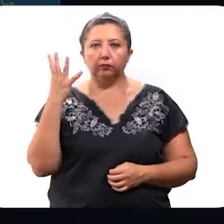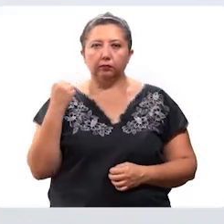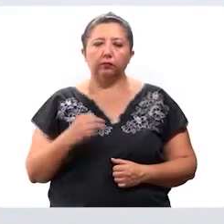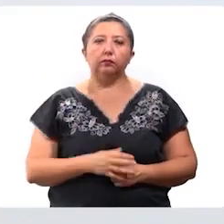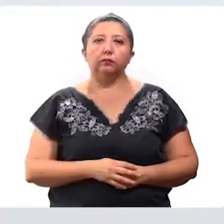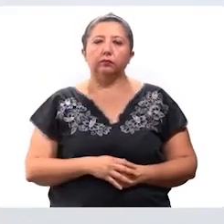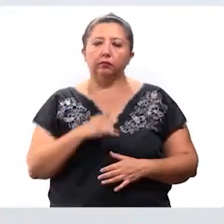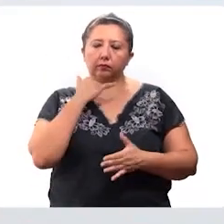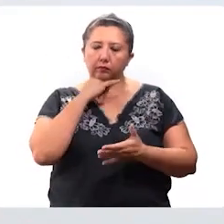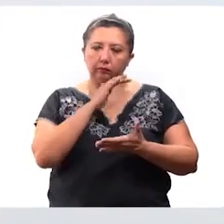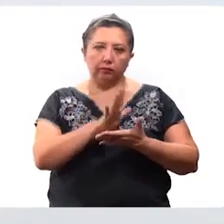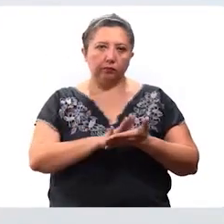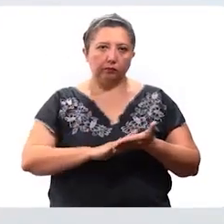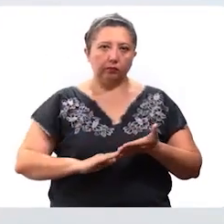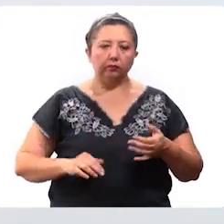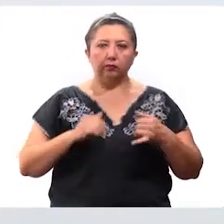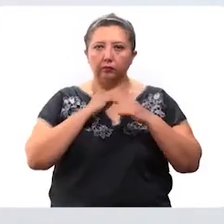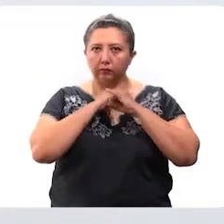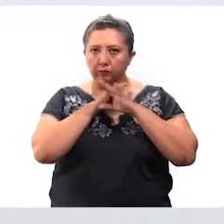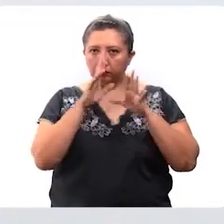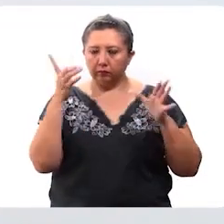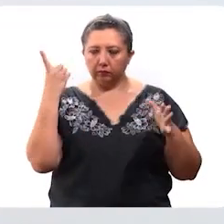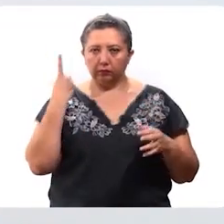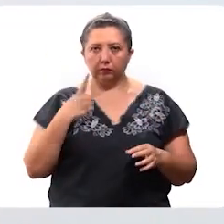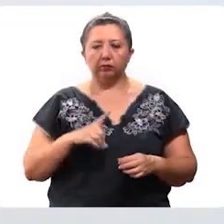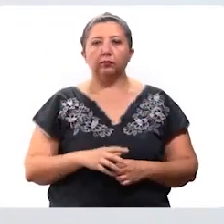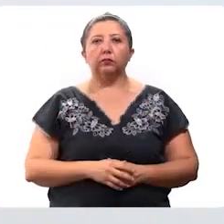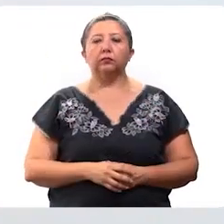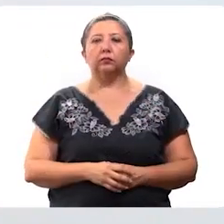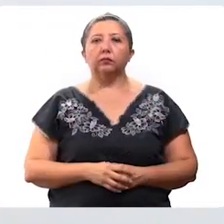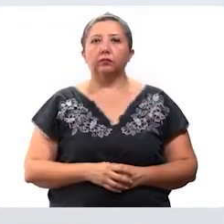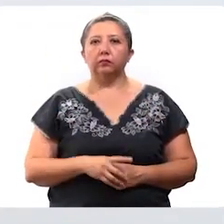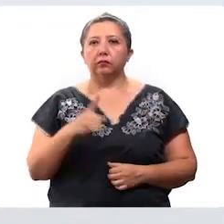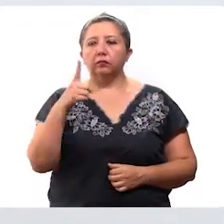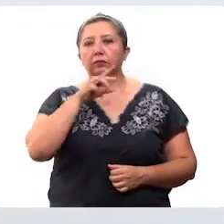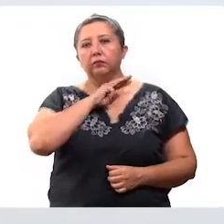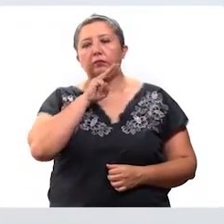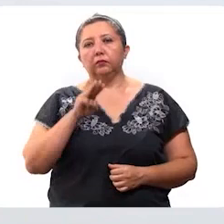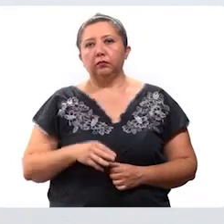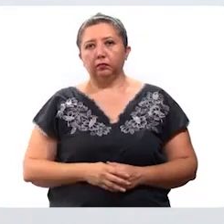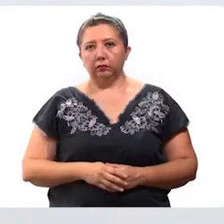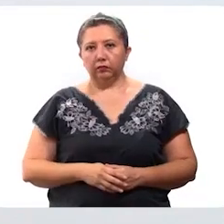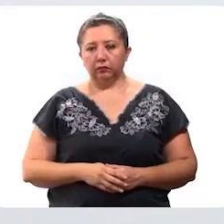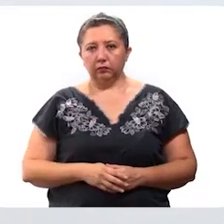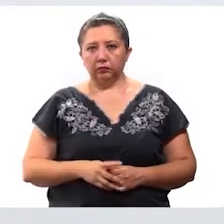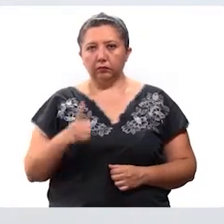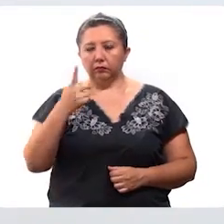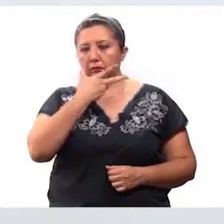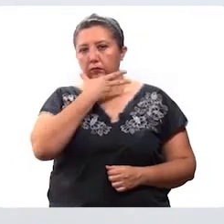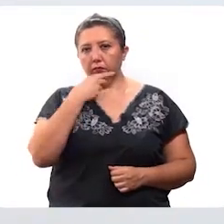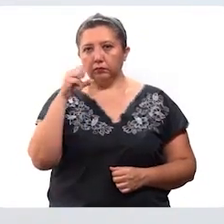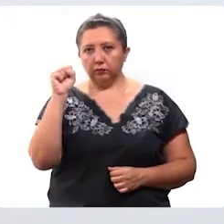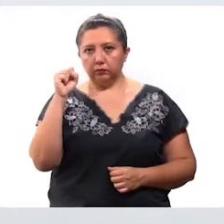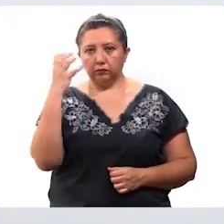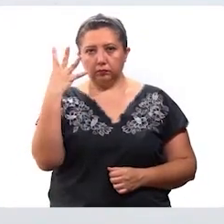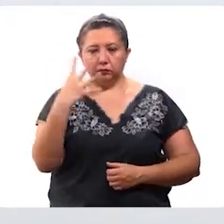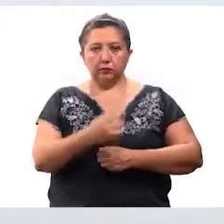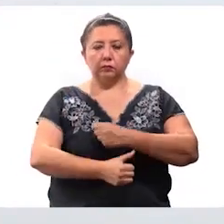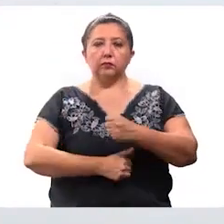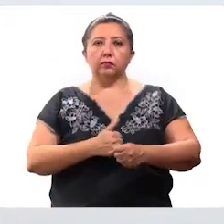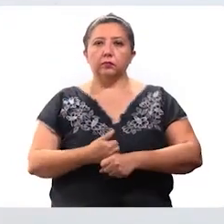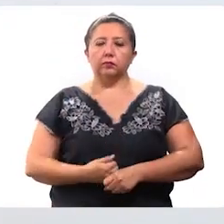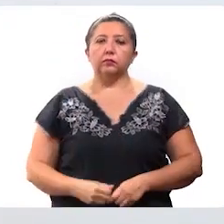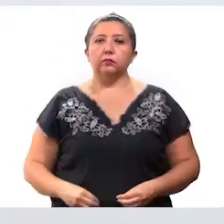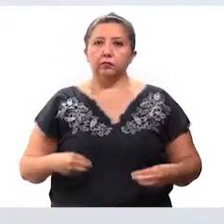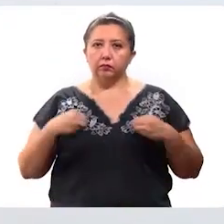11.739. Lamentablemente, en este parte médico informamos de un fallecimiento. Un hombre de 64